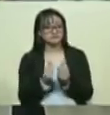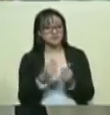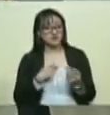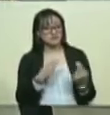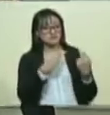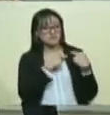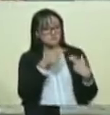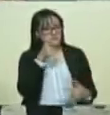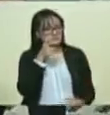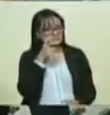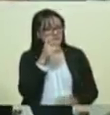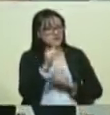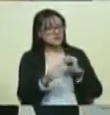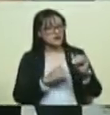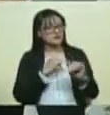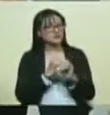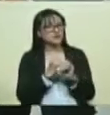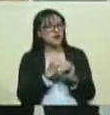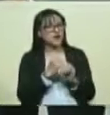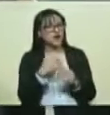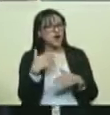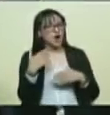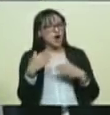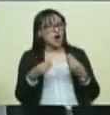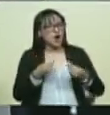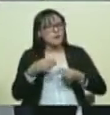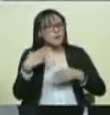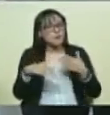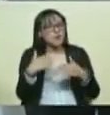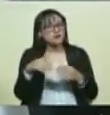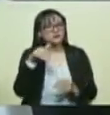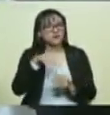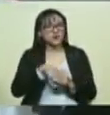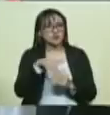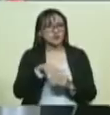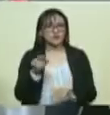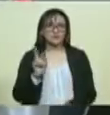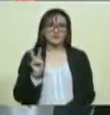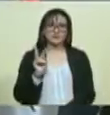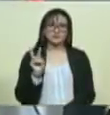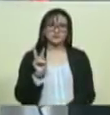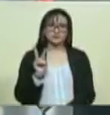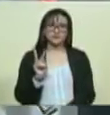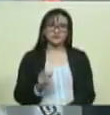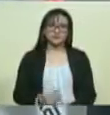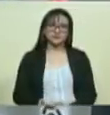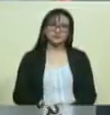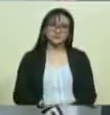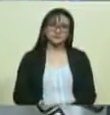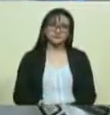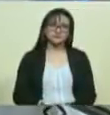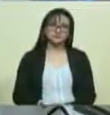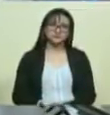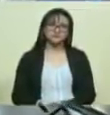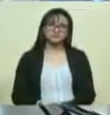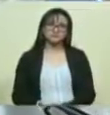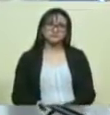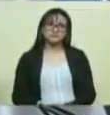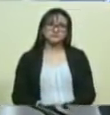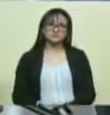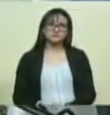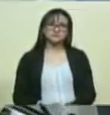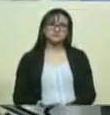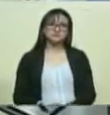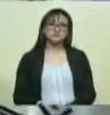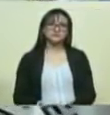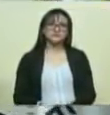para observar el proceso electoral en Venezuela. Tengo el honor de, en este caso, estar acompañado